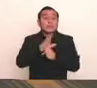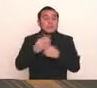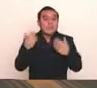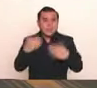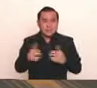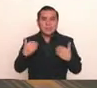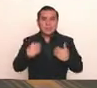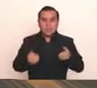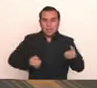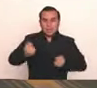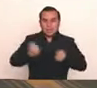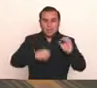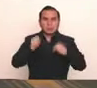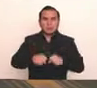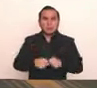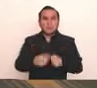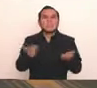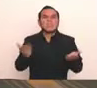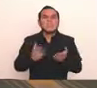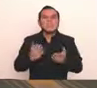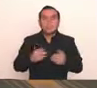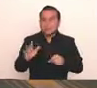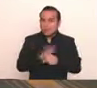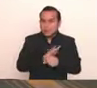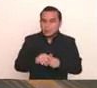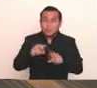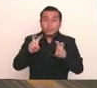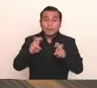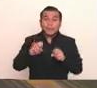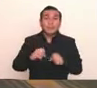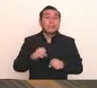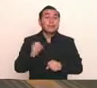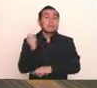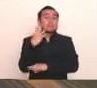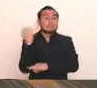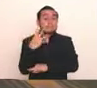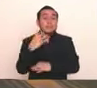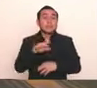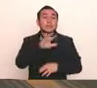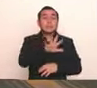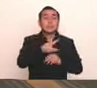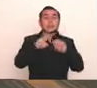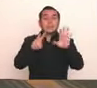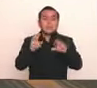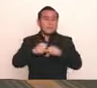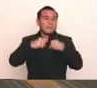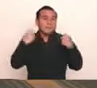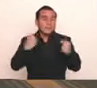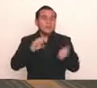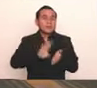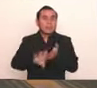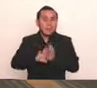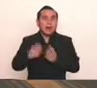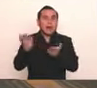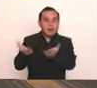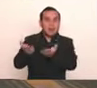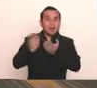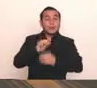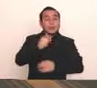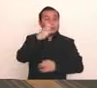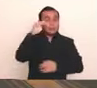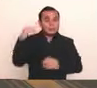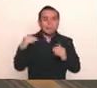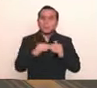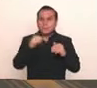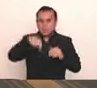19 está 100% ahora en emergencia se han recibido un estimado 57 millones de dólares en donaciones internacionales recibidos y